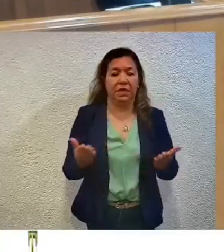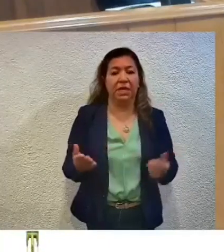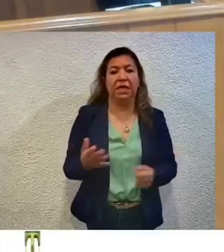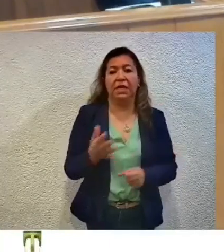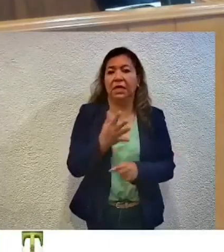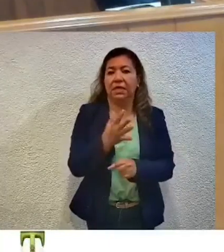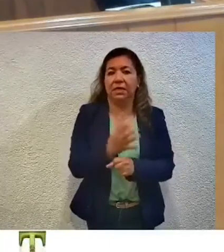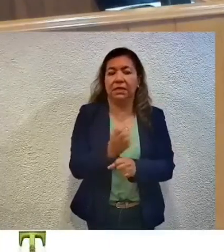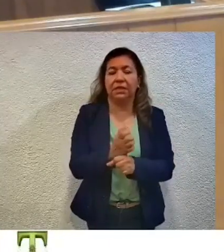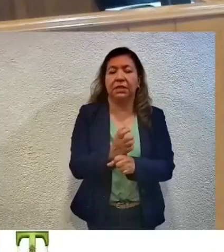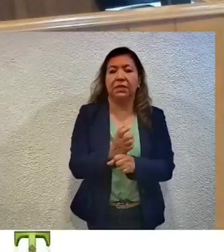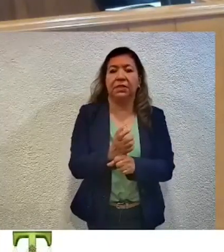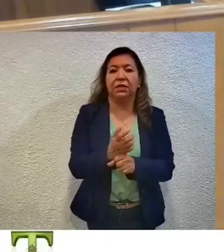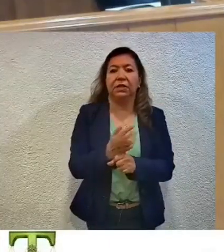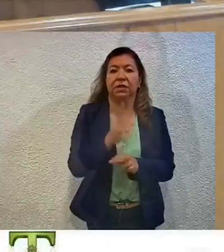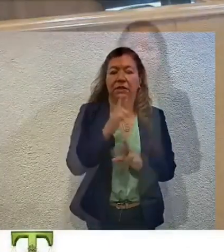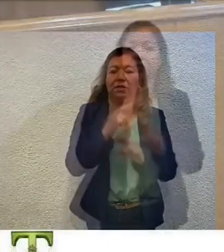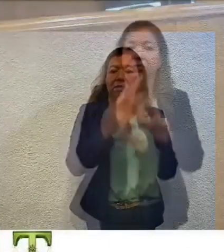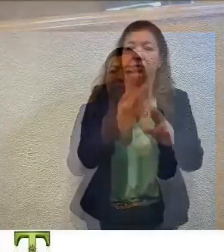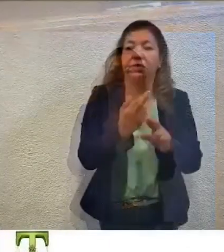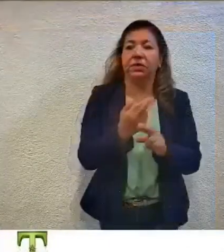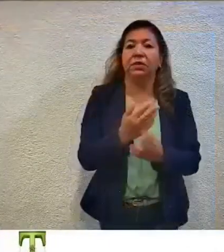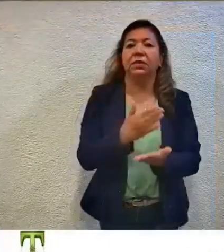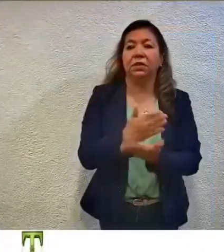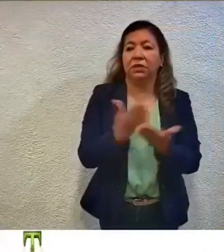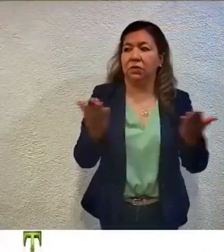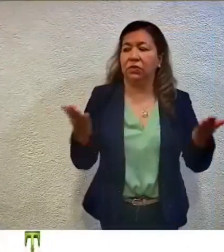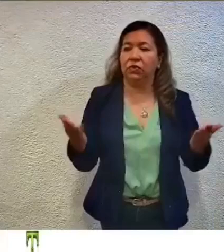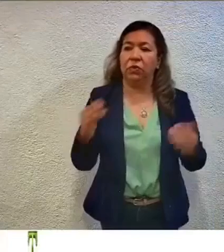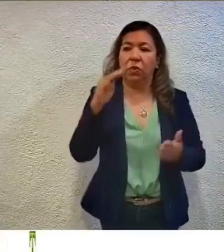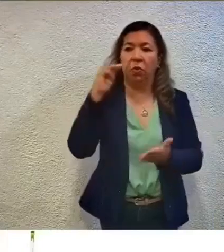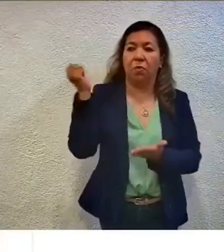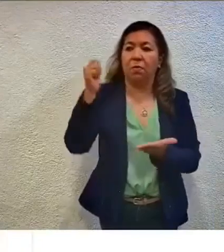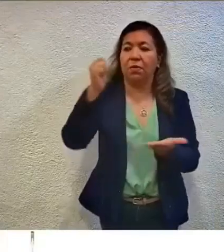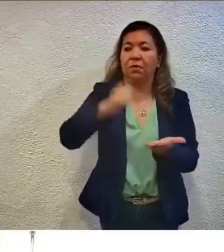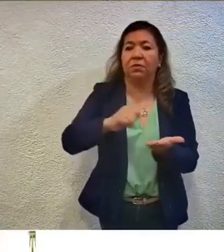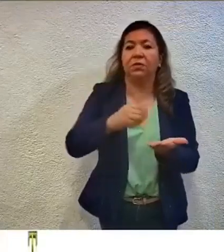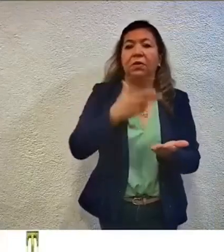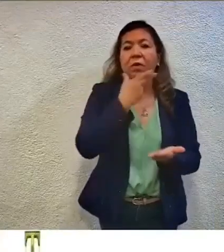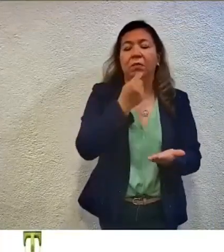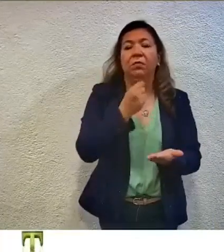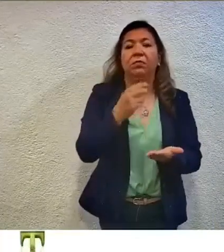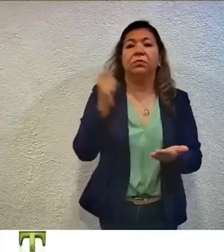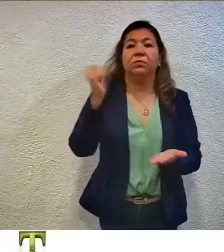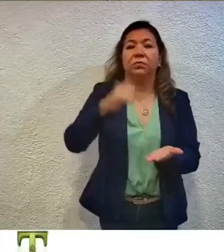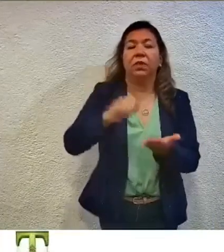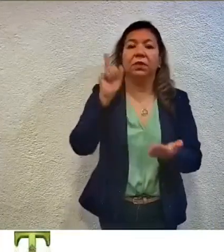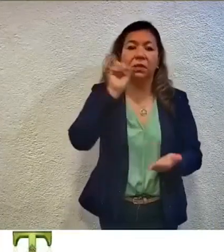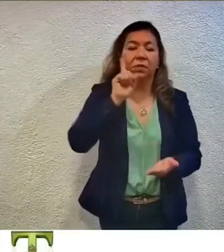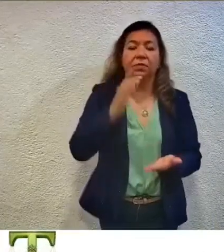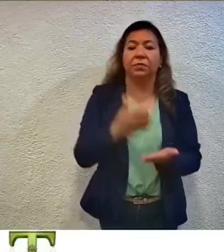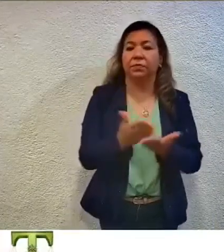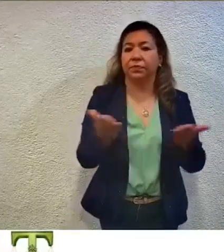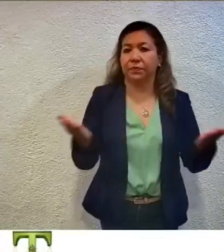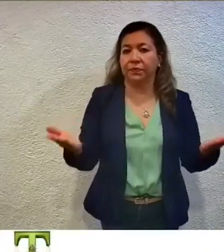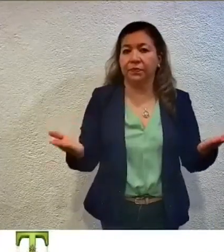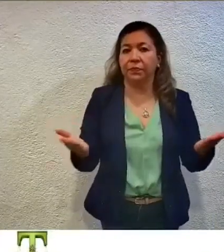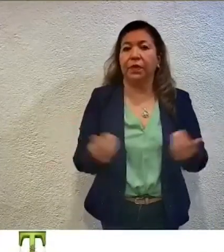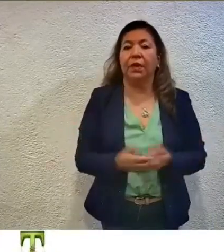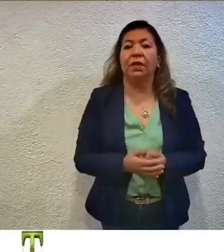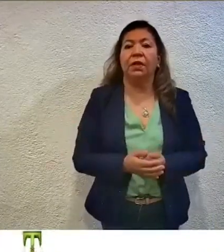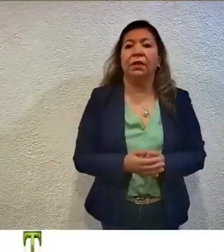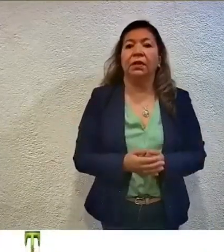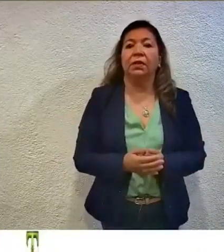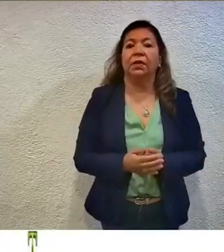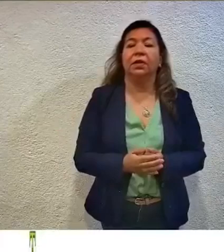presente resolución. Es la cuenta del asunto, magistradas. Magistrado. Gracias, secretaria. Magistradas, magistrado, está a nuestra